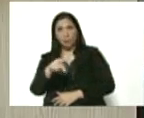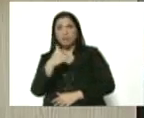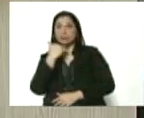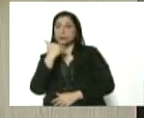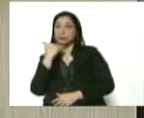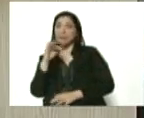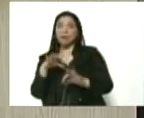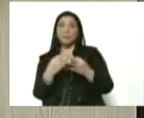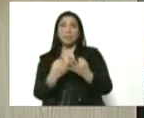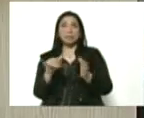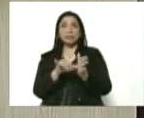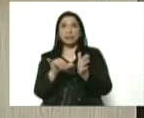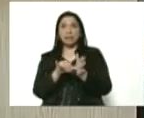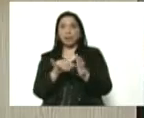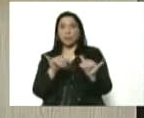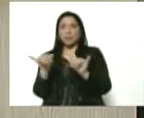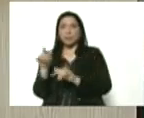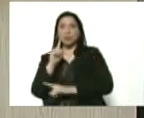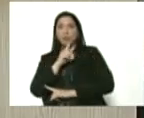el mismo nombre.